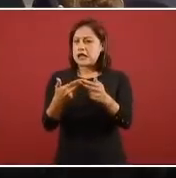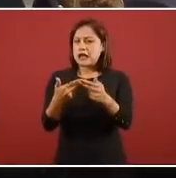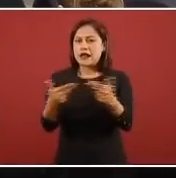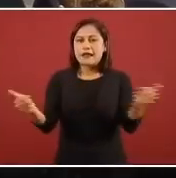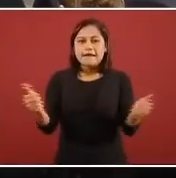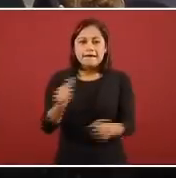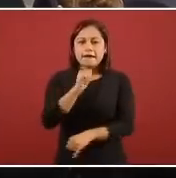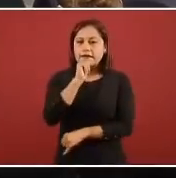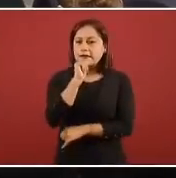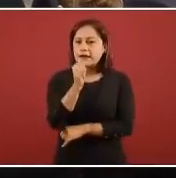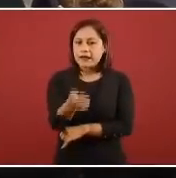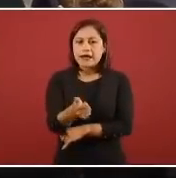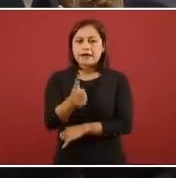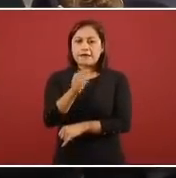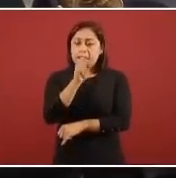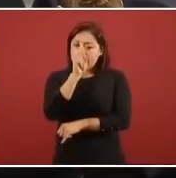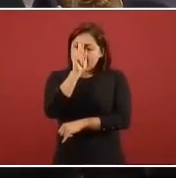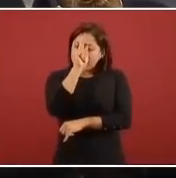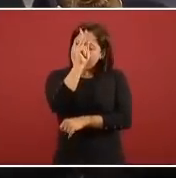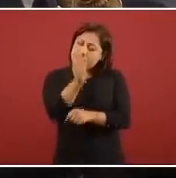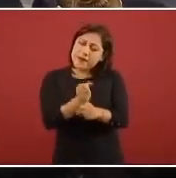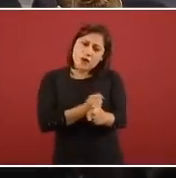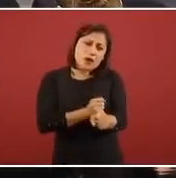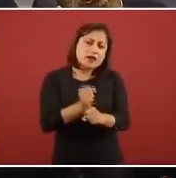No violencia de ningún tipo